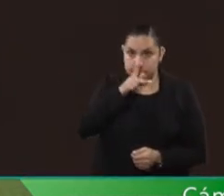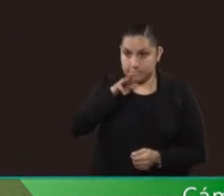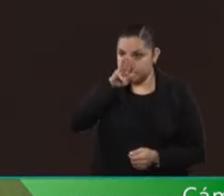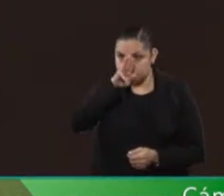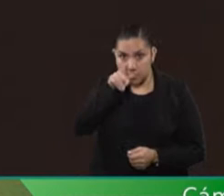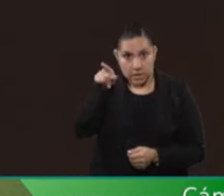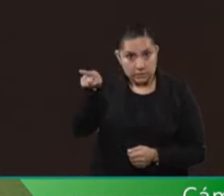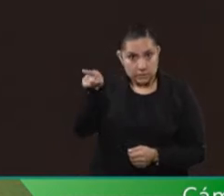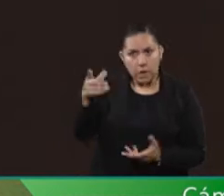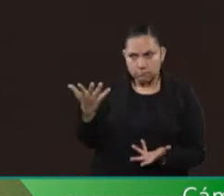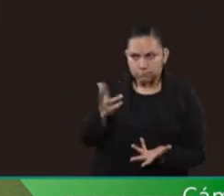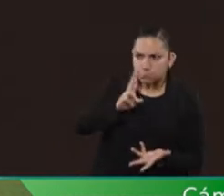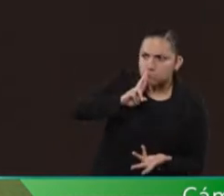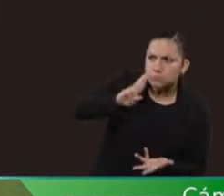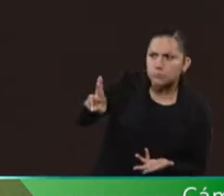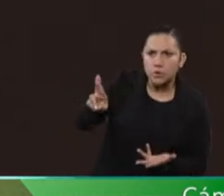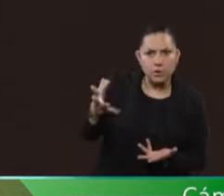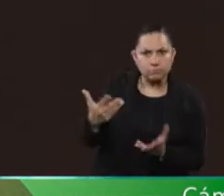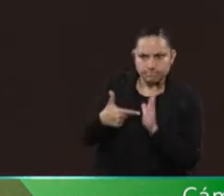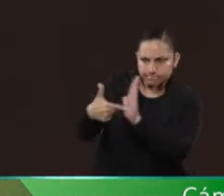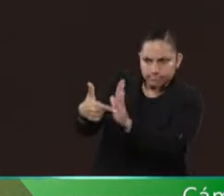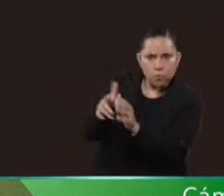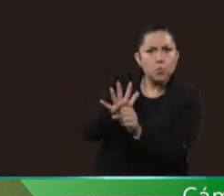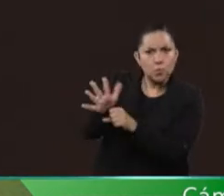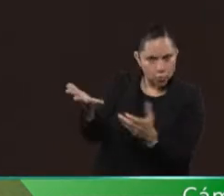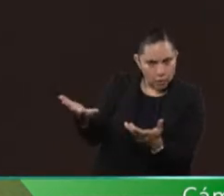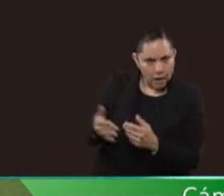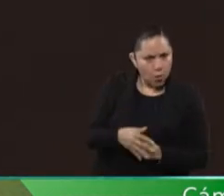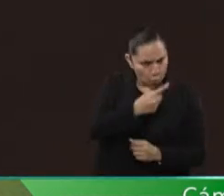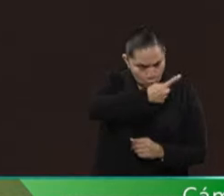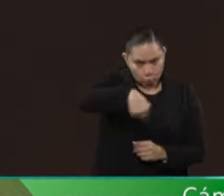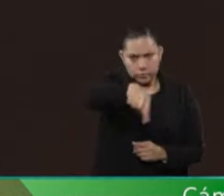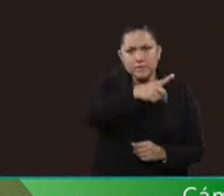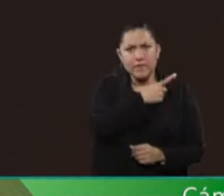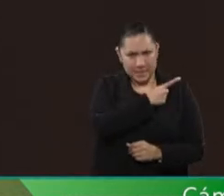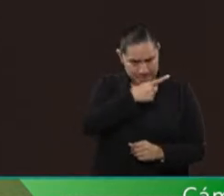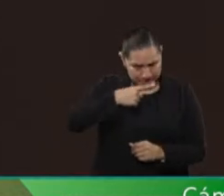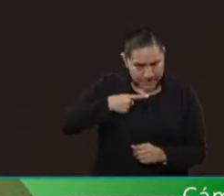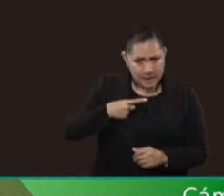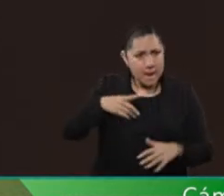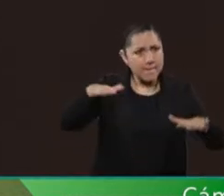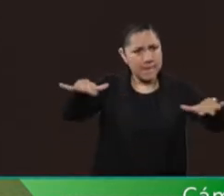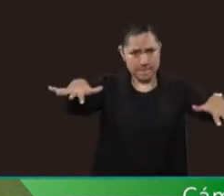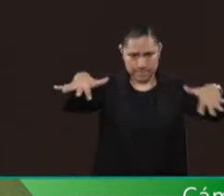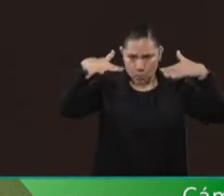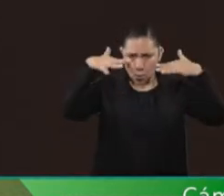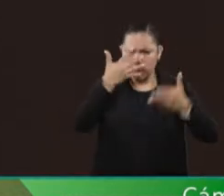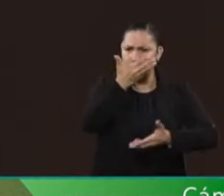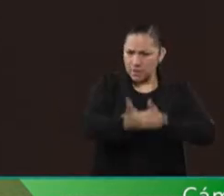ofrezcan una disculpa pública a los familiares de los